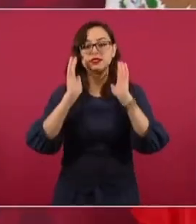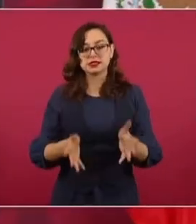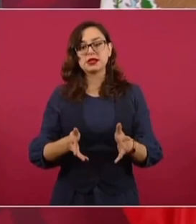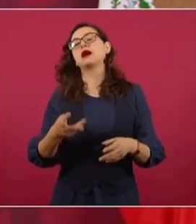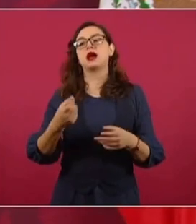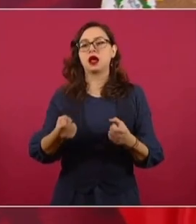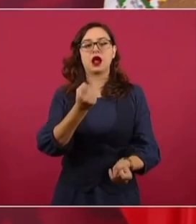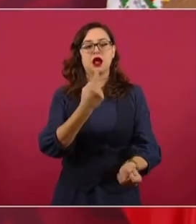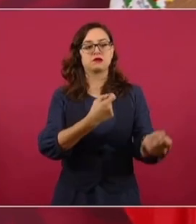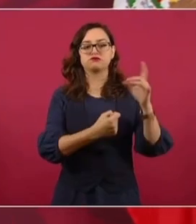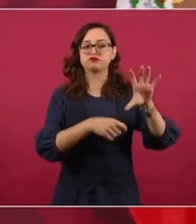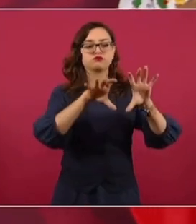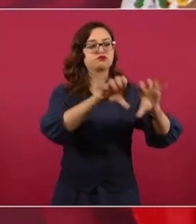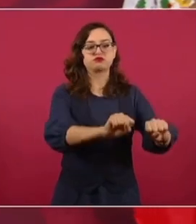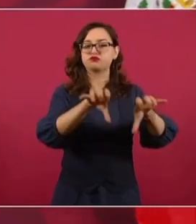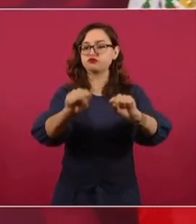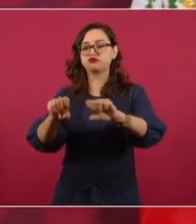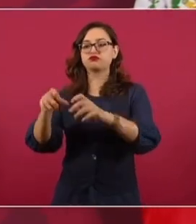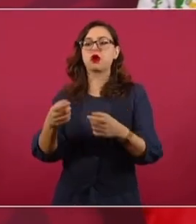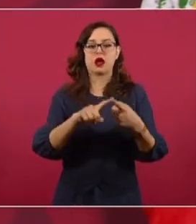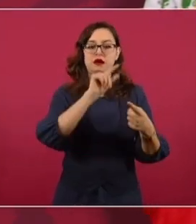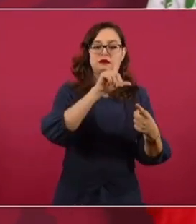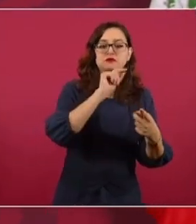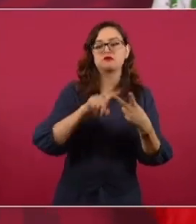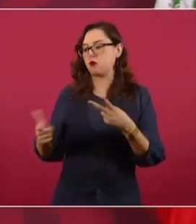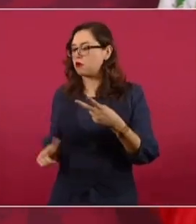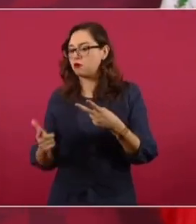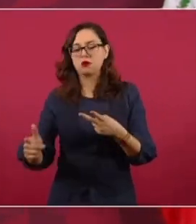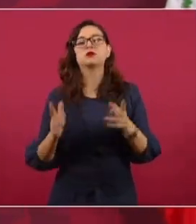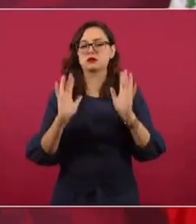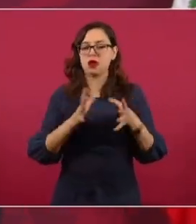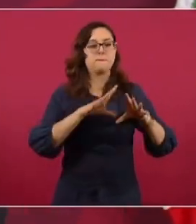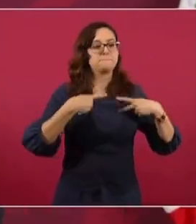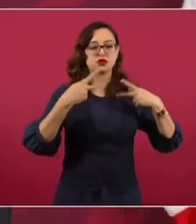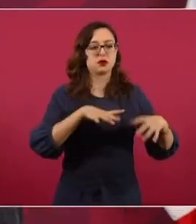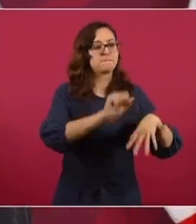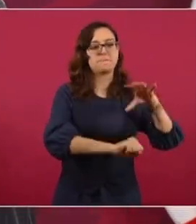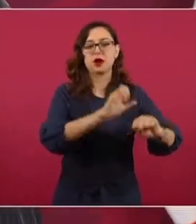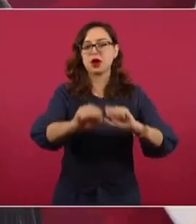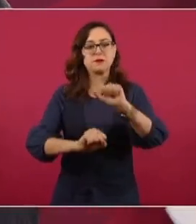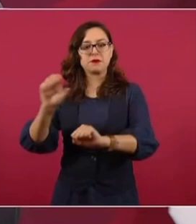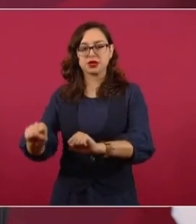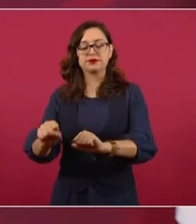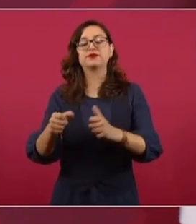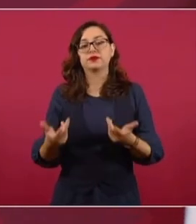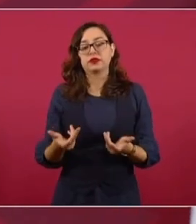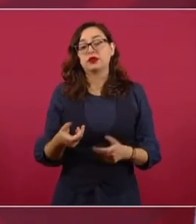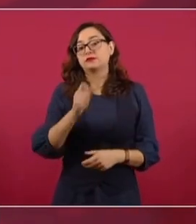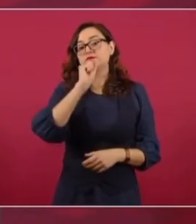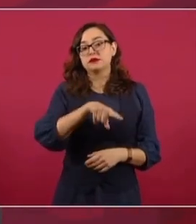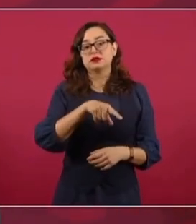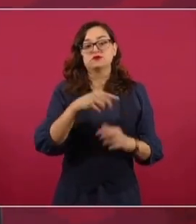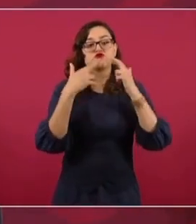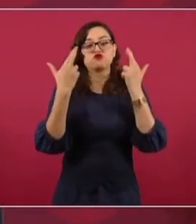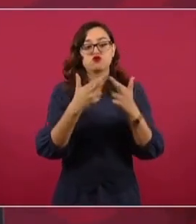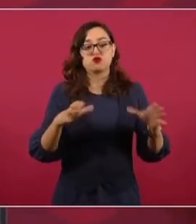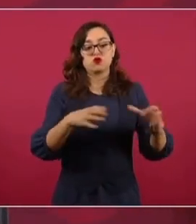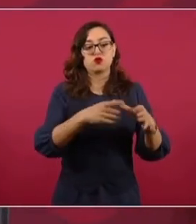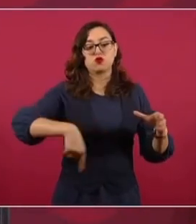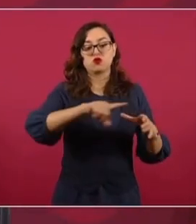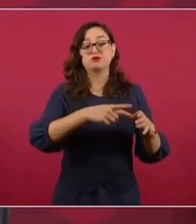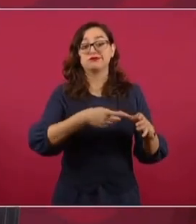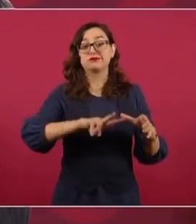tanto en Jalisco como en Guanajuato, de los que estaban en la reunión, al parecer